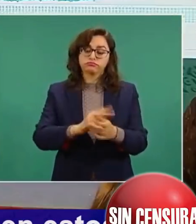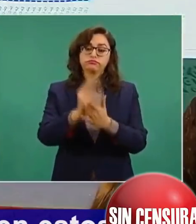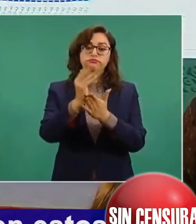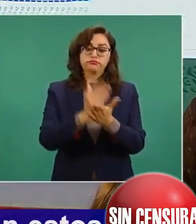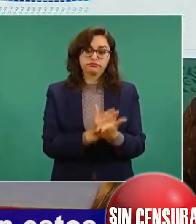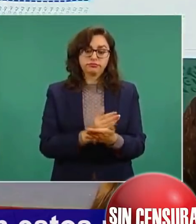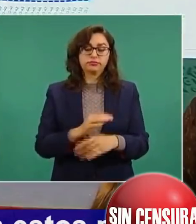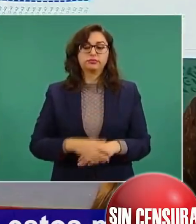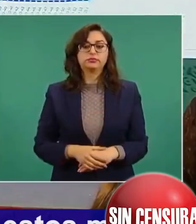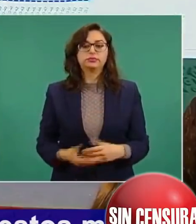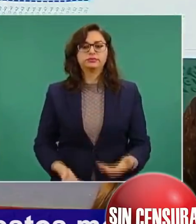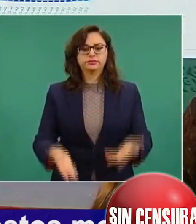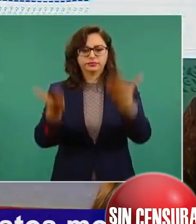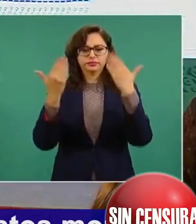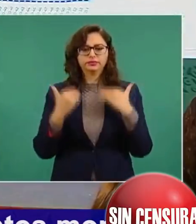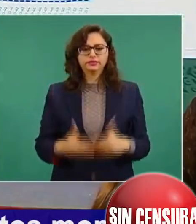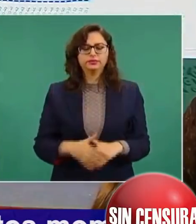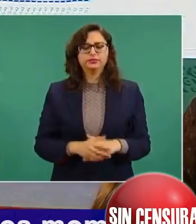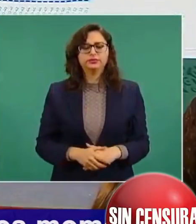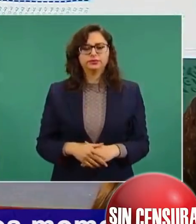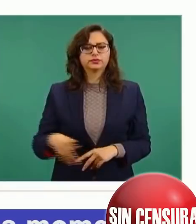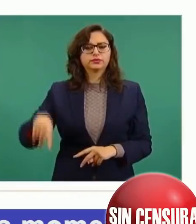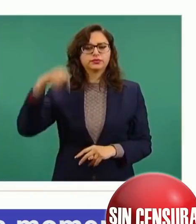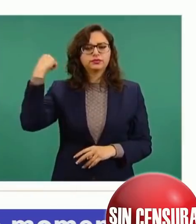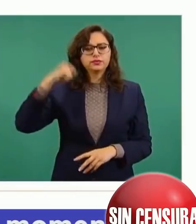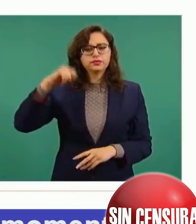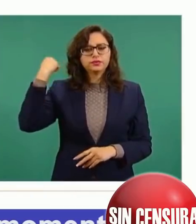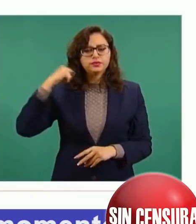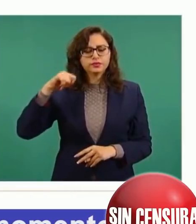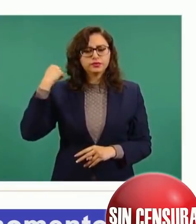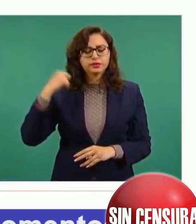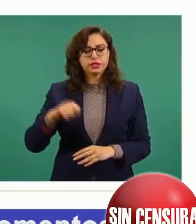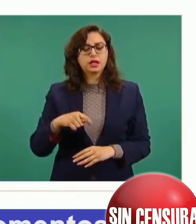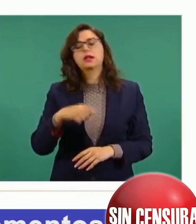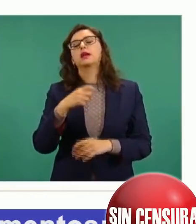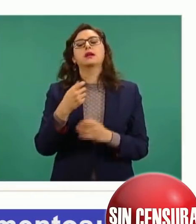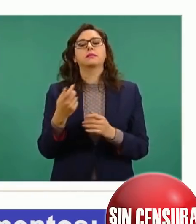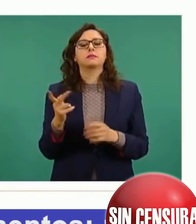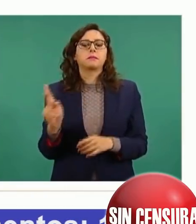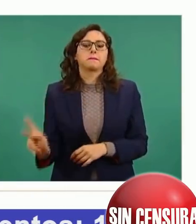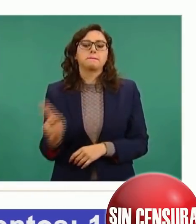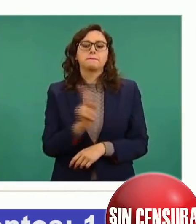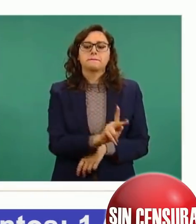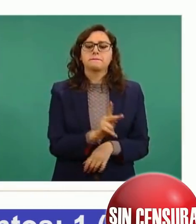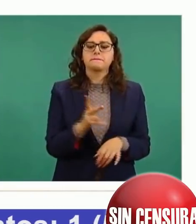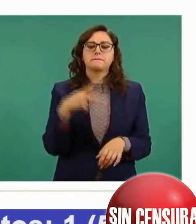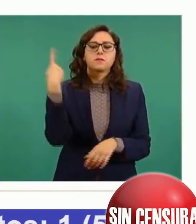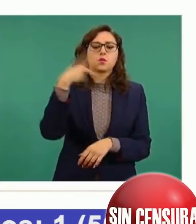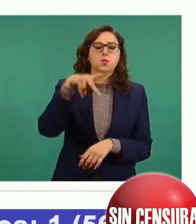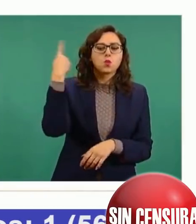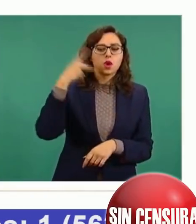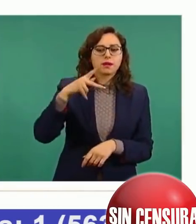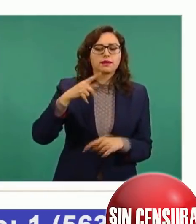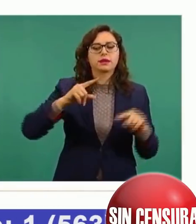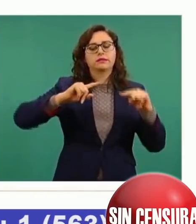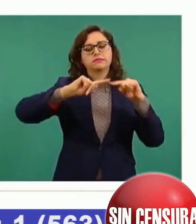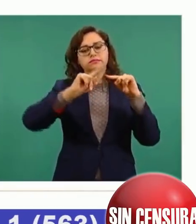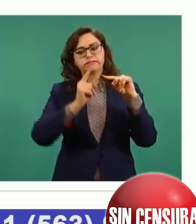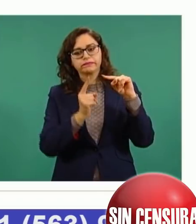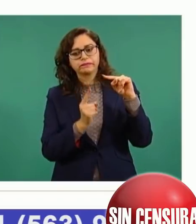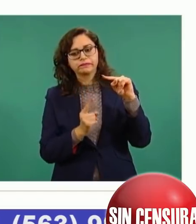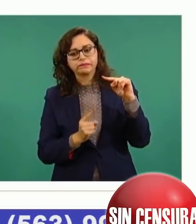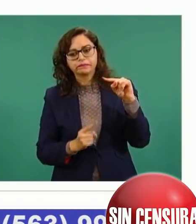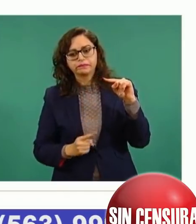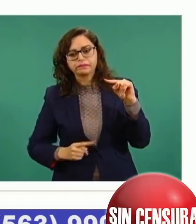La siguiente. Tabasco, patrón semejante al de Puebla, por ejemplo, bajó hasta llegar al